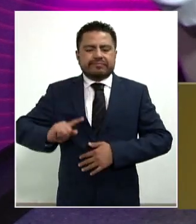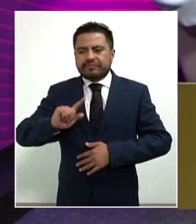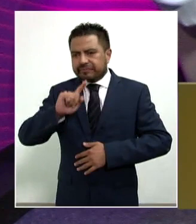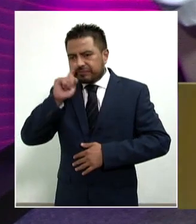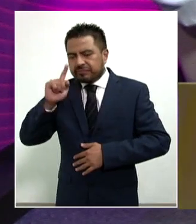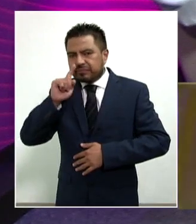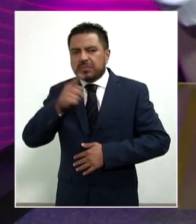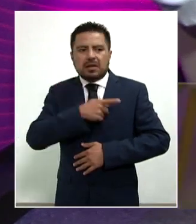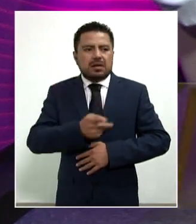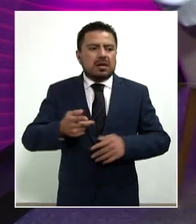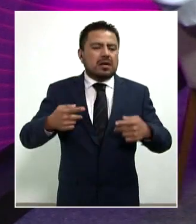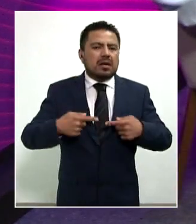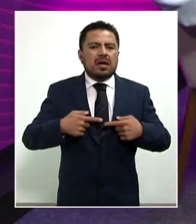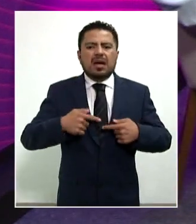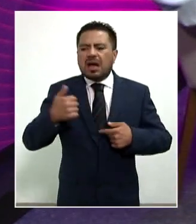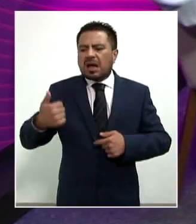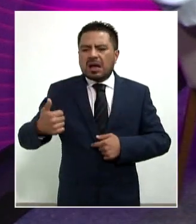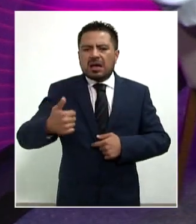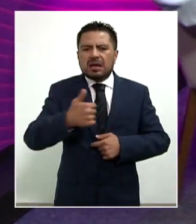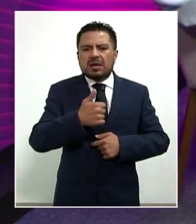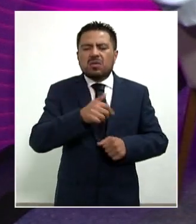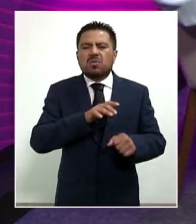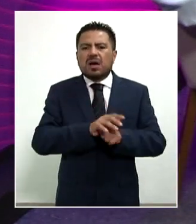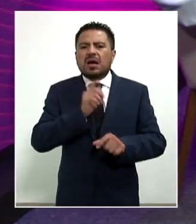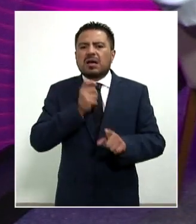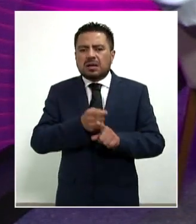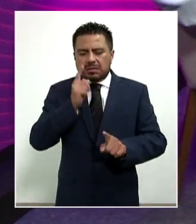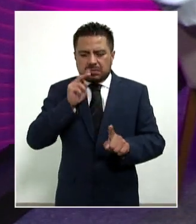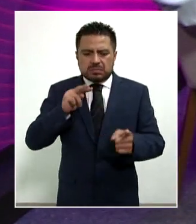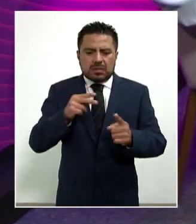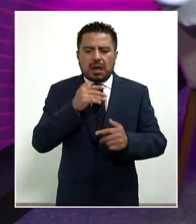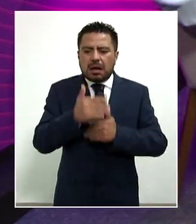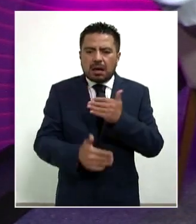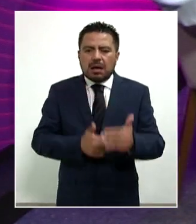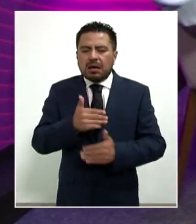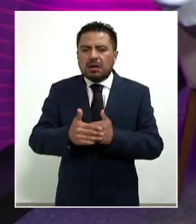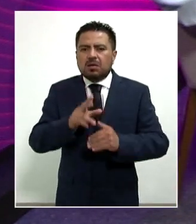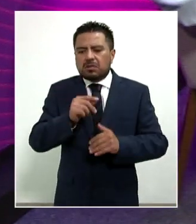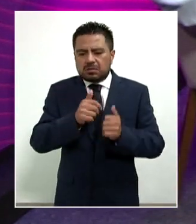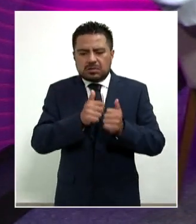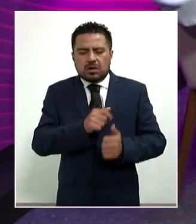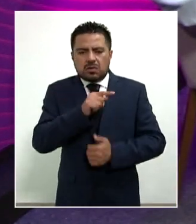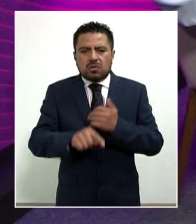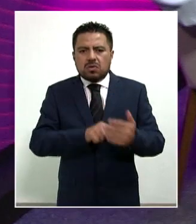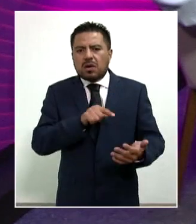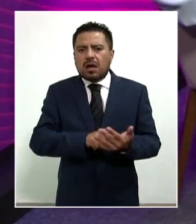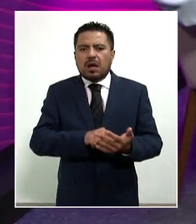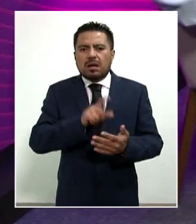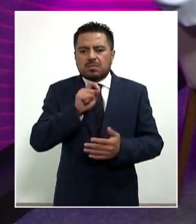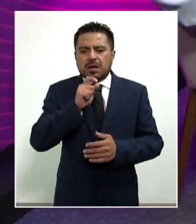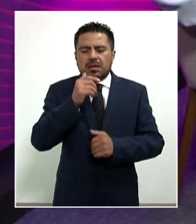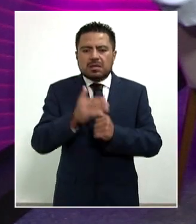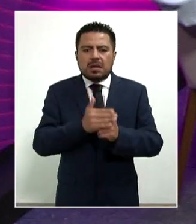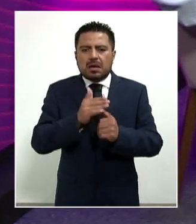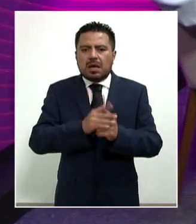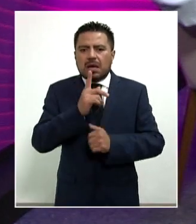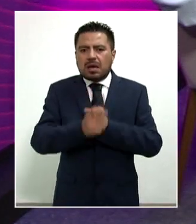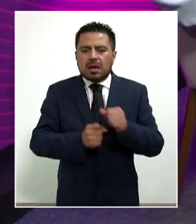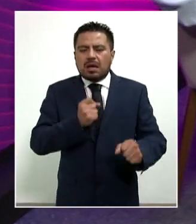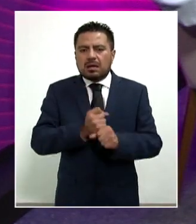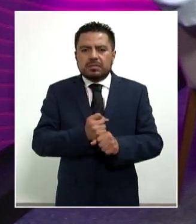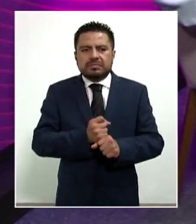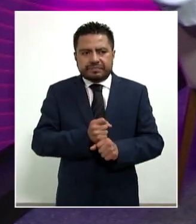viven en pobreza. ¿Qué le toca a cada quien para mirar hacia adelante y no estar en este lugar dentro de 20 años? Bueno,